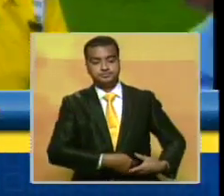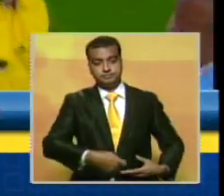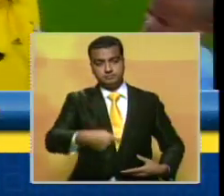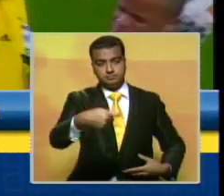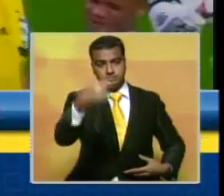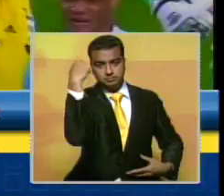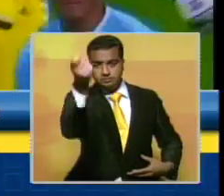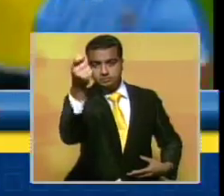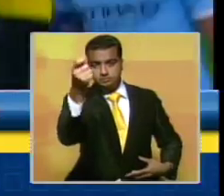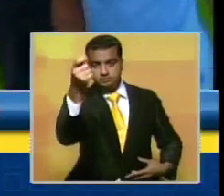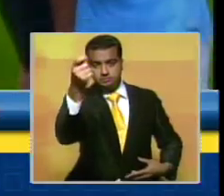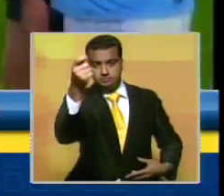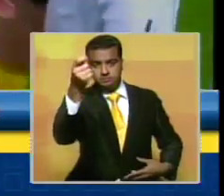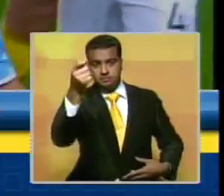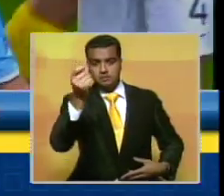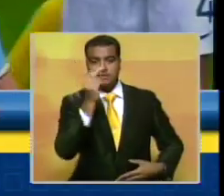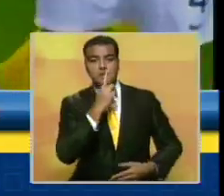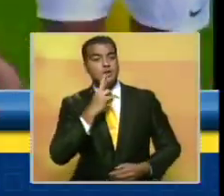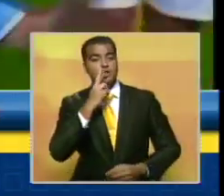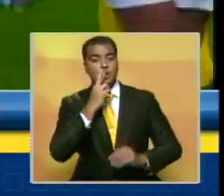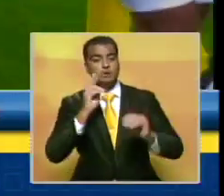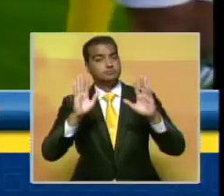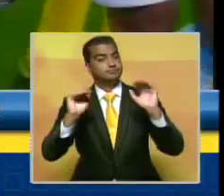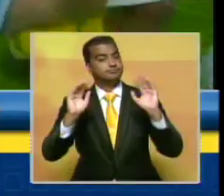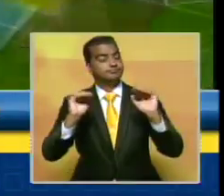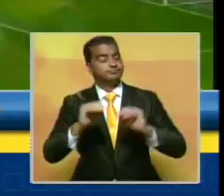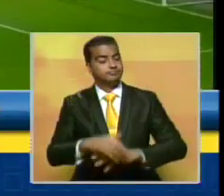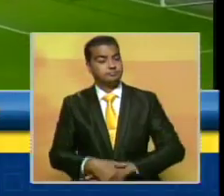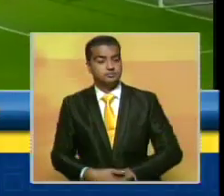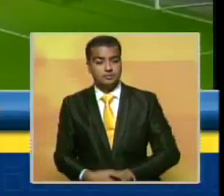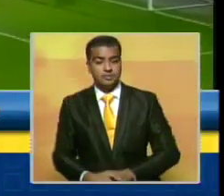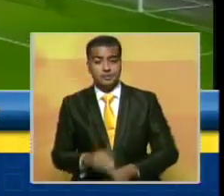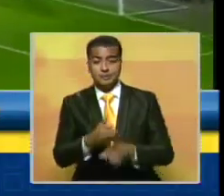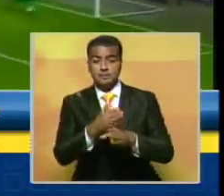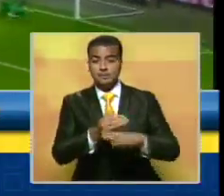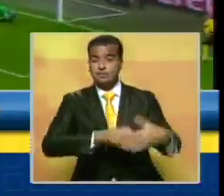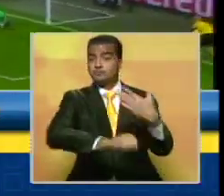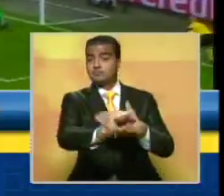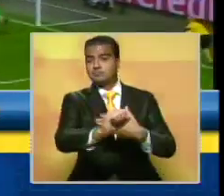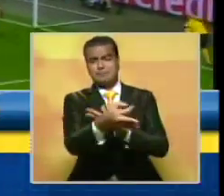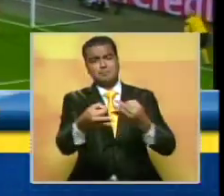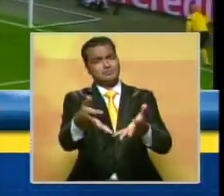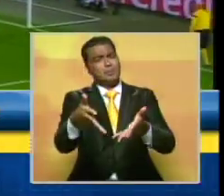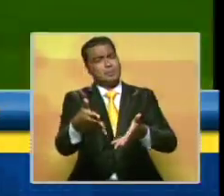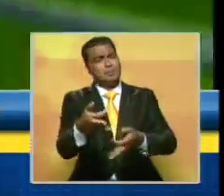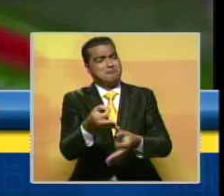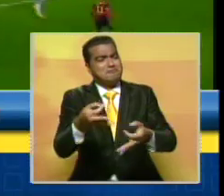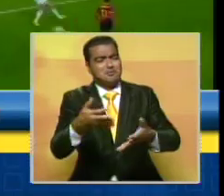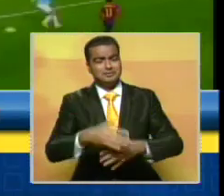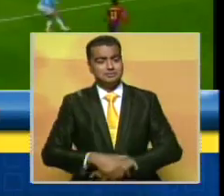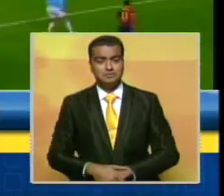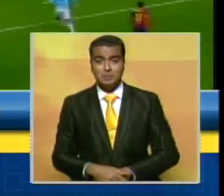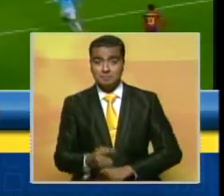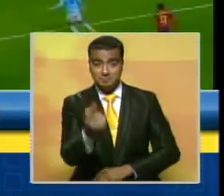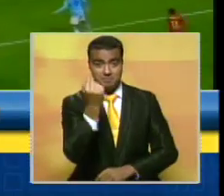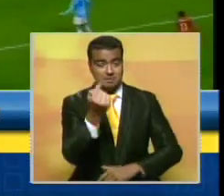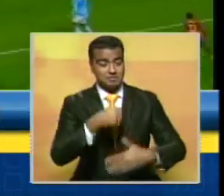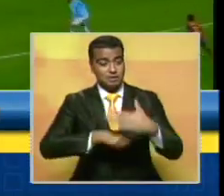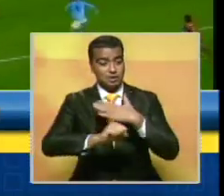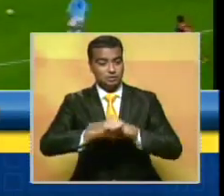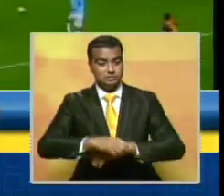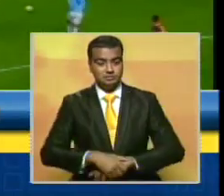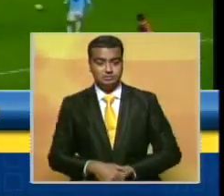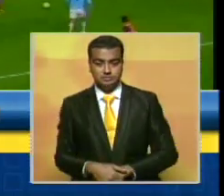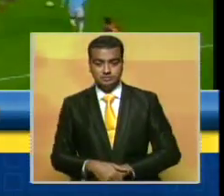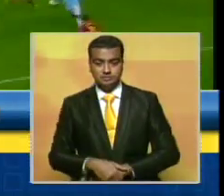pitado una falta en el área de Martín de Michelis, a la roja, y después aparecía Lionel Messi. Lo tenemos convirtiendo desde el punto penal el primer